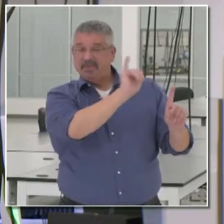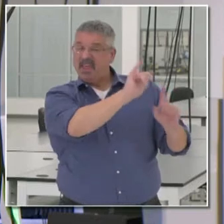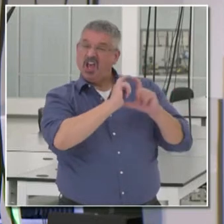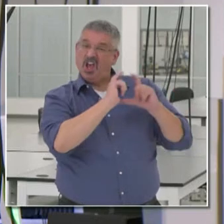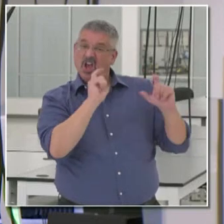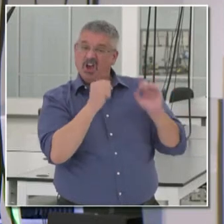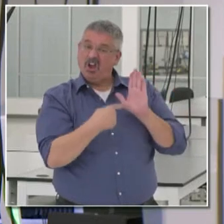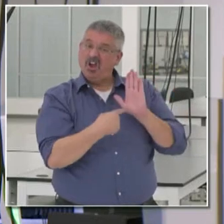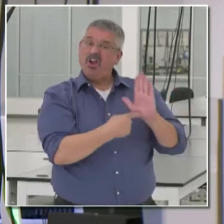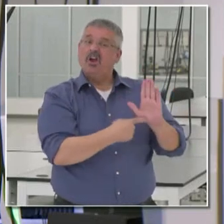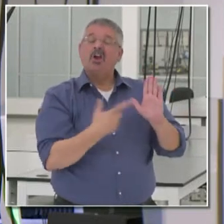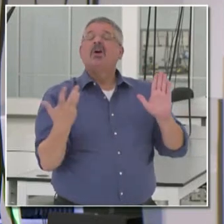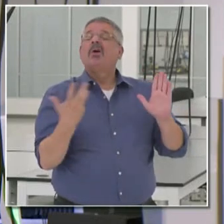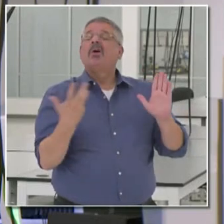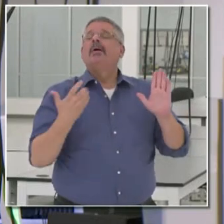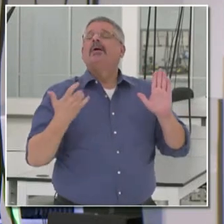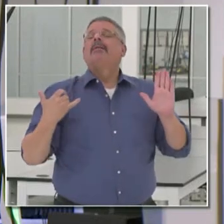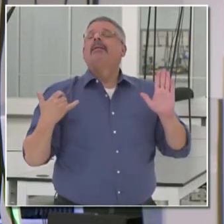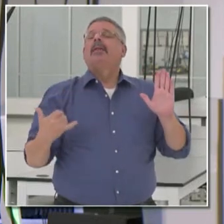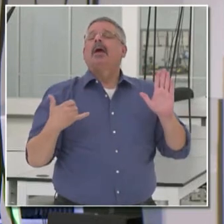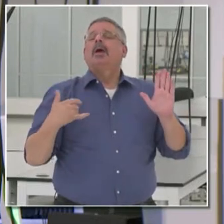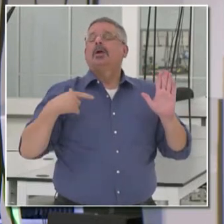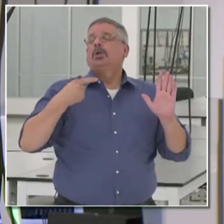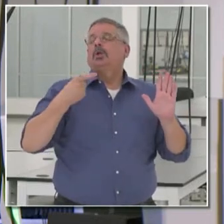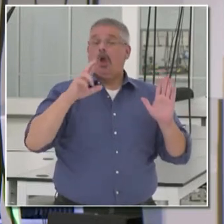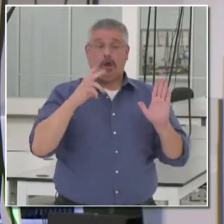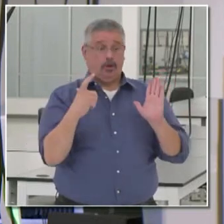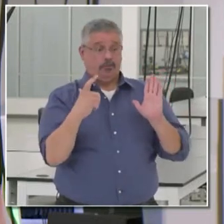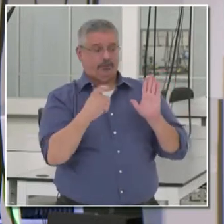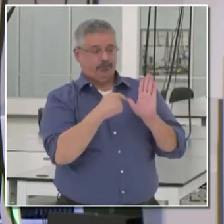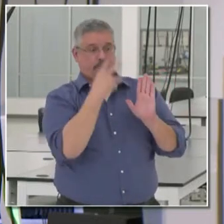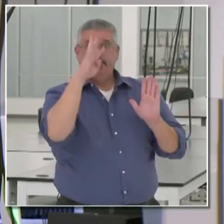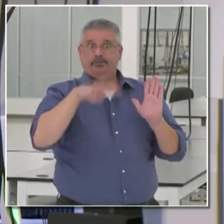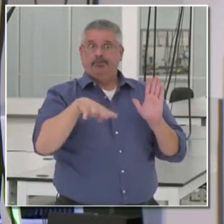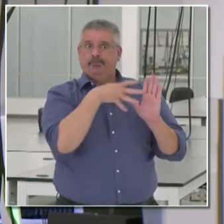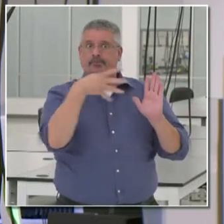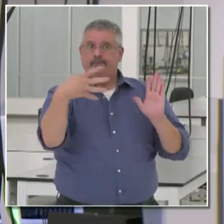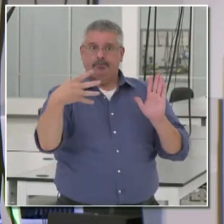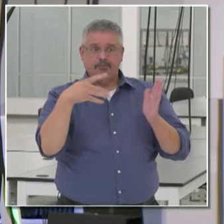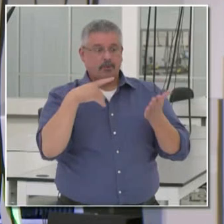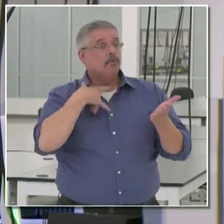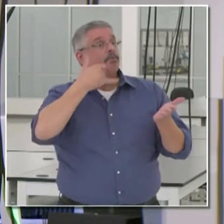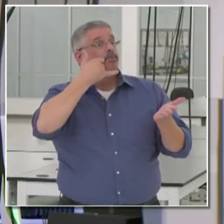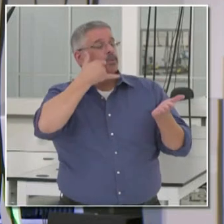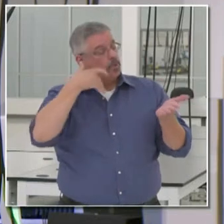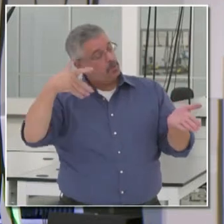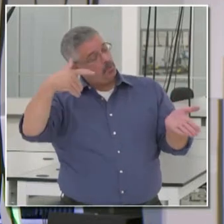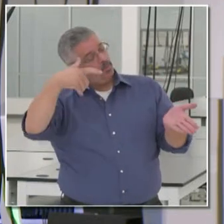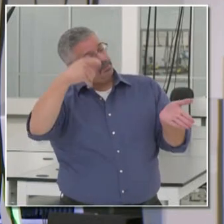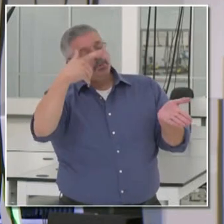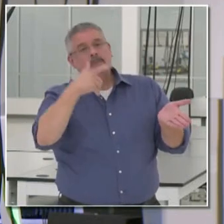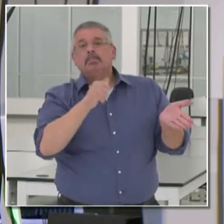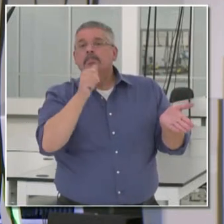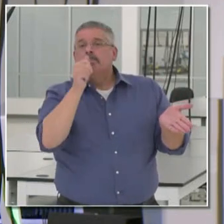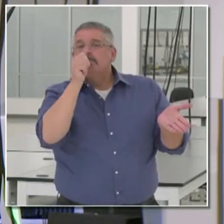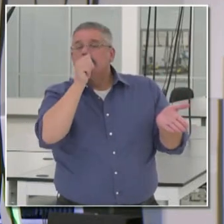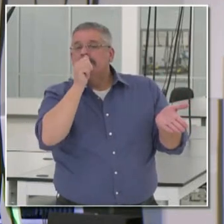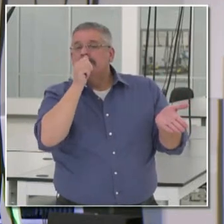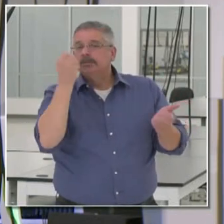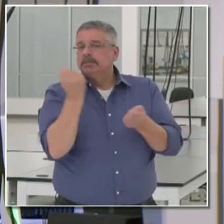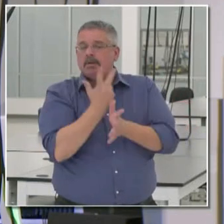información en esta tarjeta está ahora un código qr que va directamente a mi teléfono celular con toda la